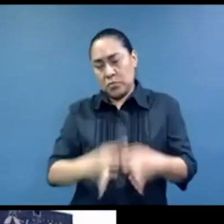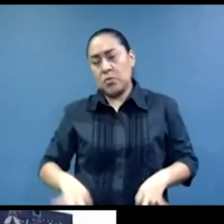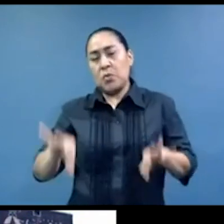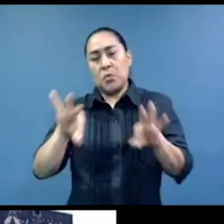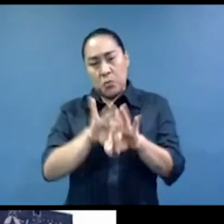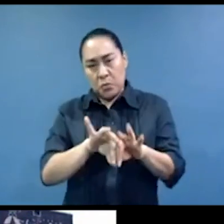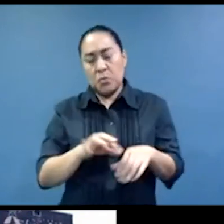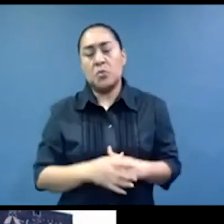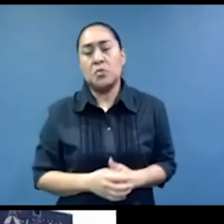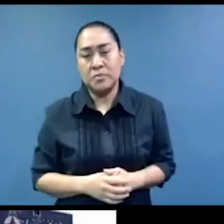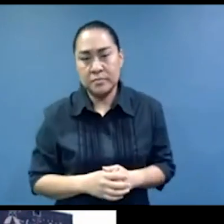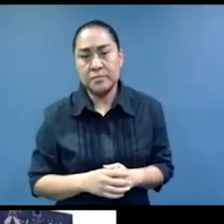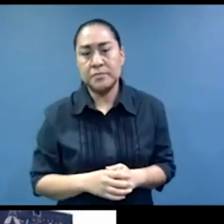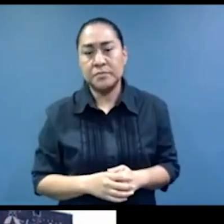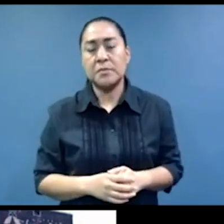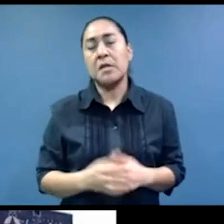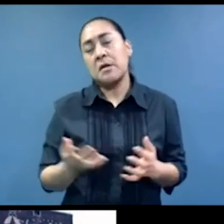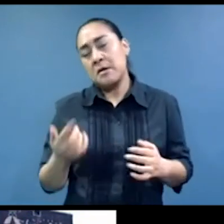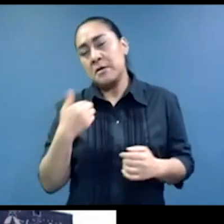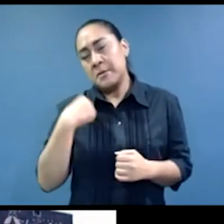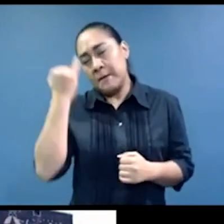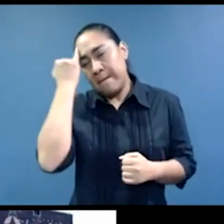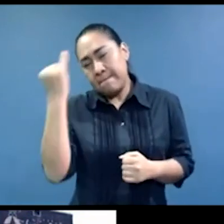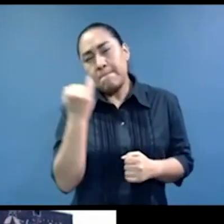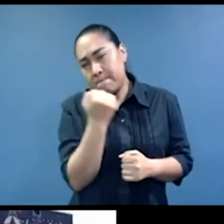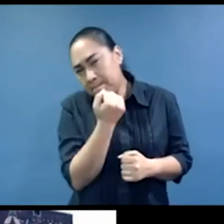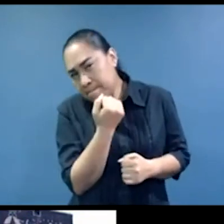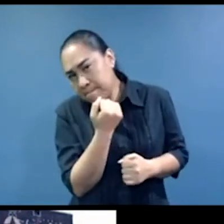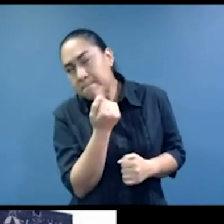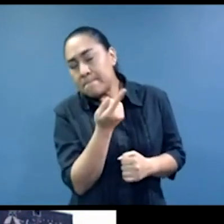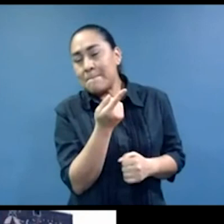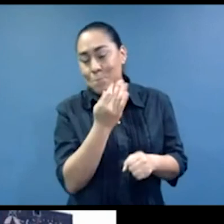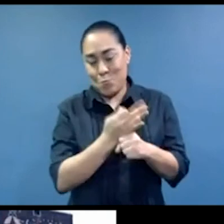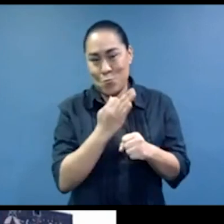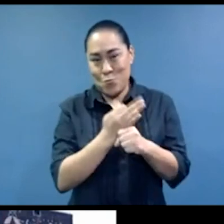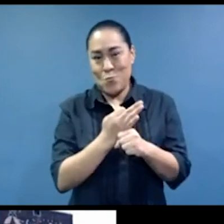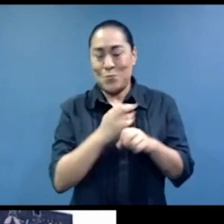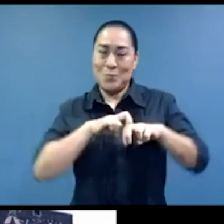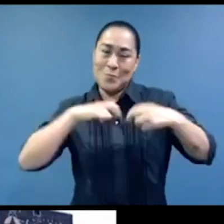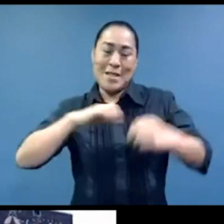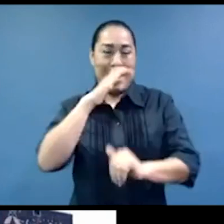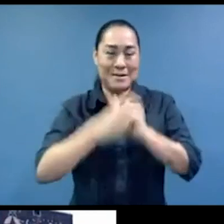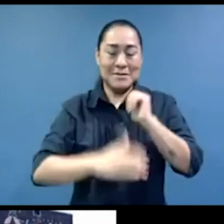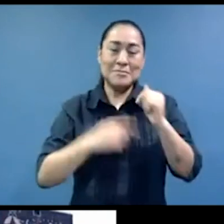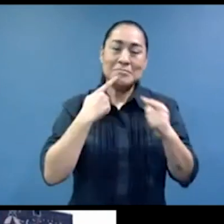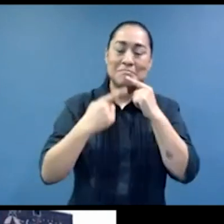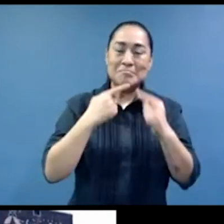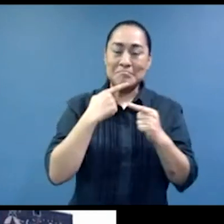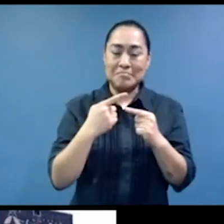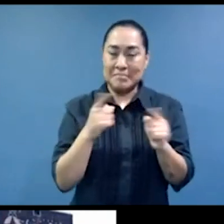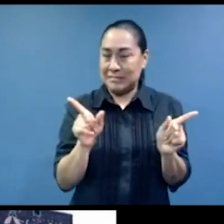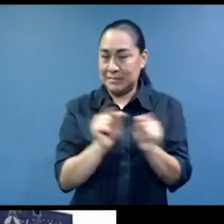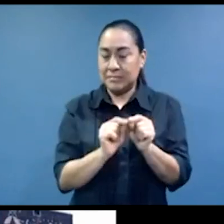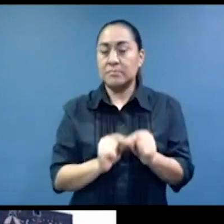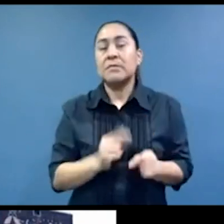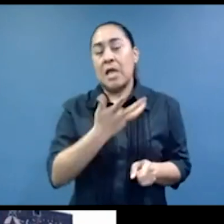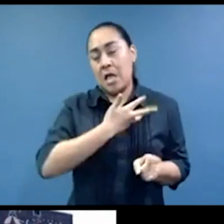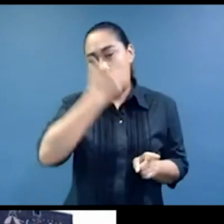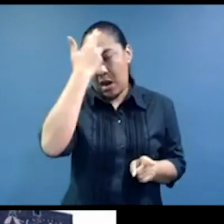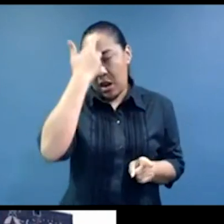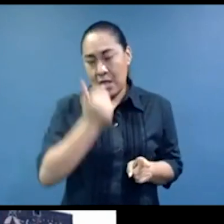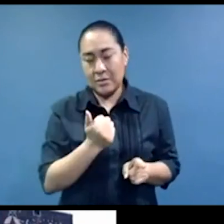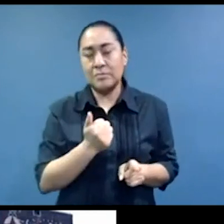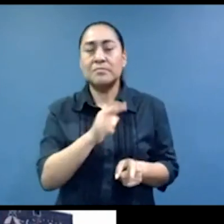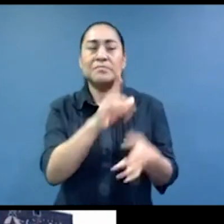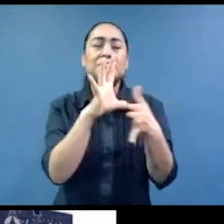parece que es una gran forma de empezar a cerrar esta conversación que estamos teniendo. Por un lado, en efecto, el caso que